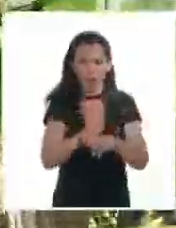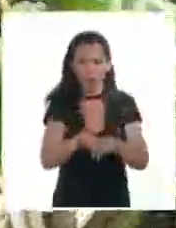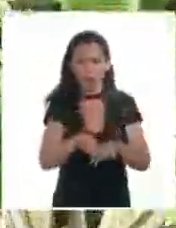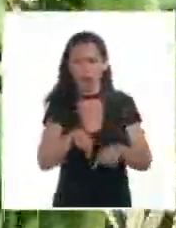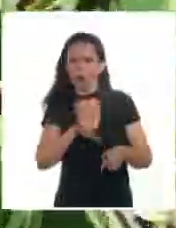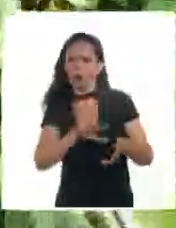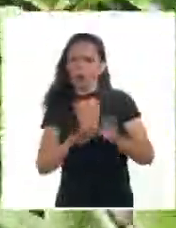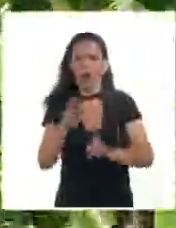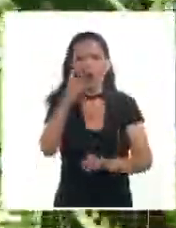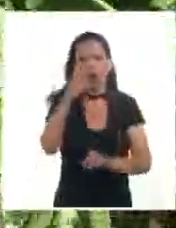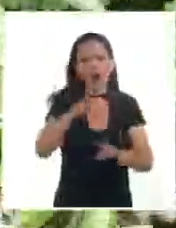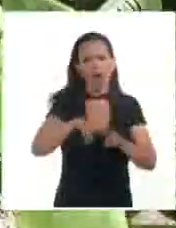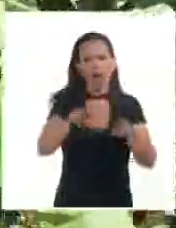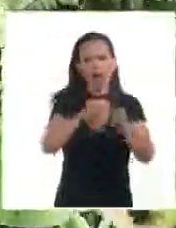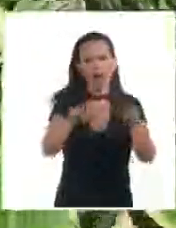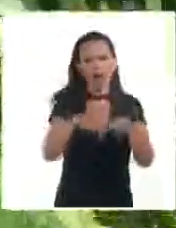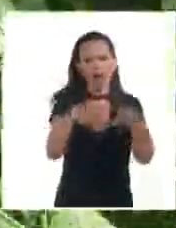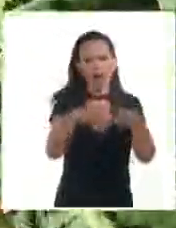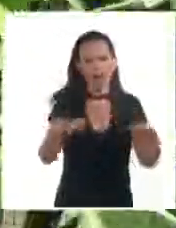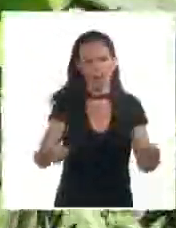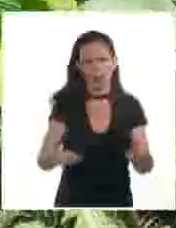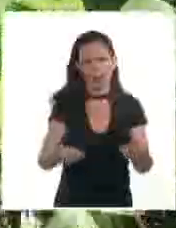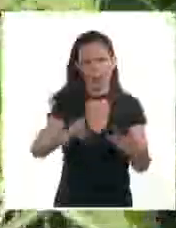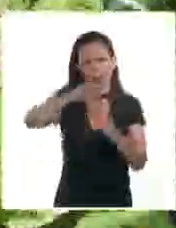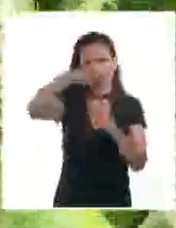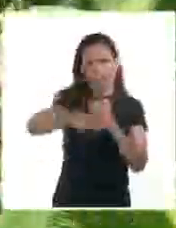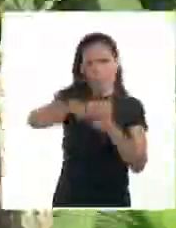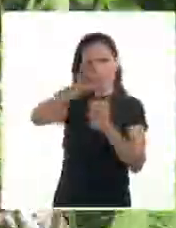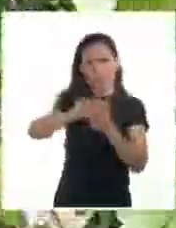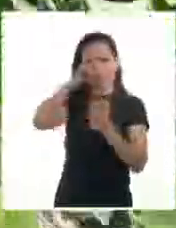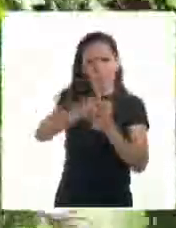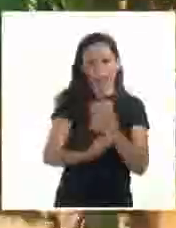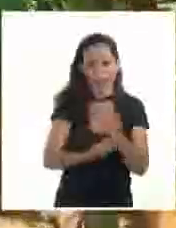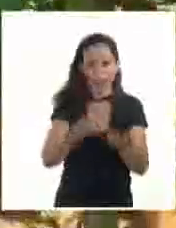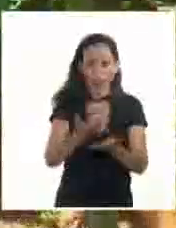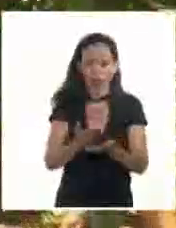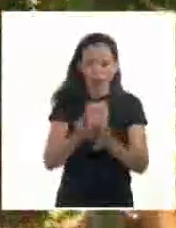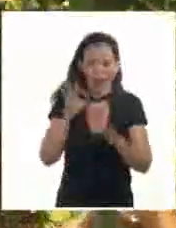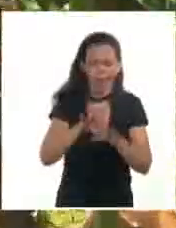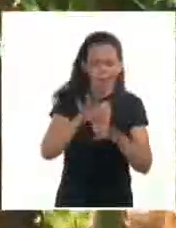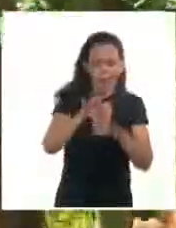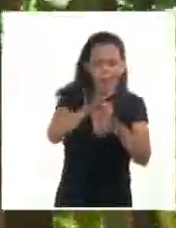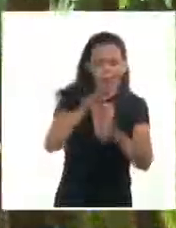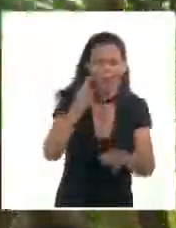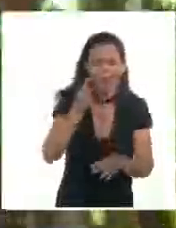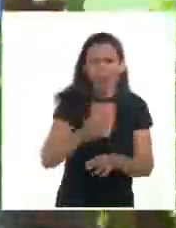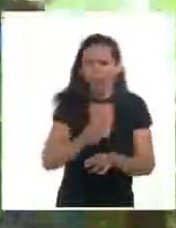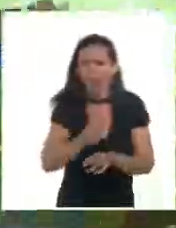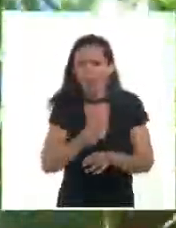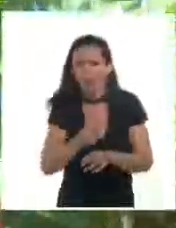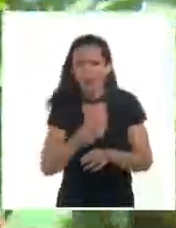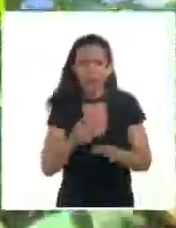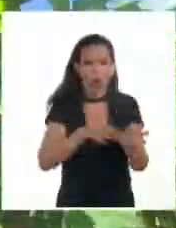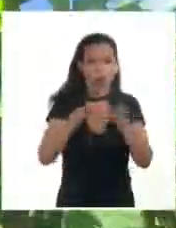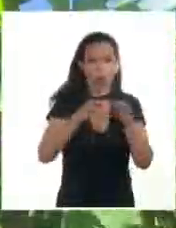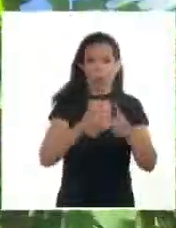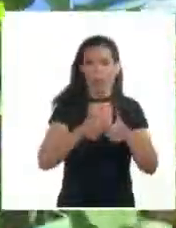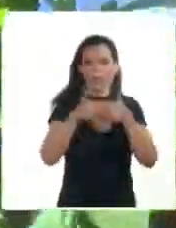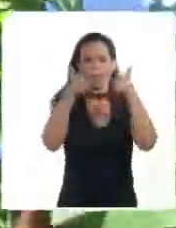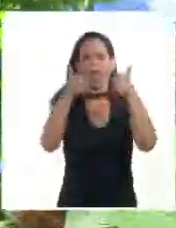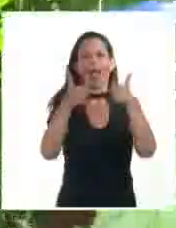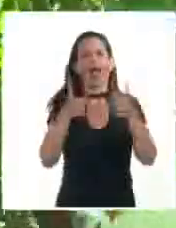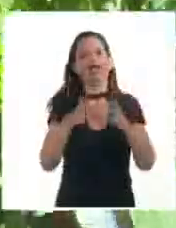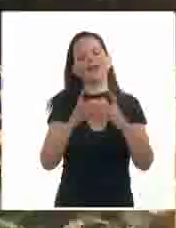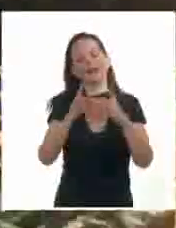04. Por los buenos resultados se indicó seguir incrementando la misma finca para proteger esta variedad, esta semilla.